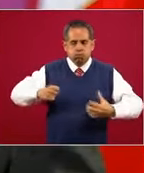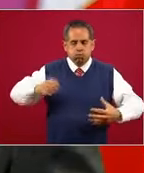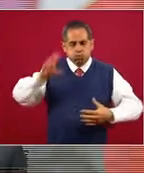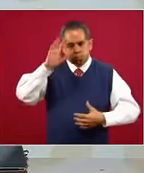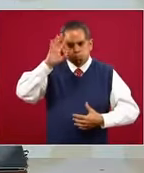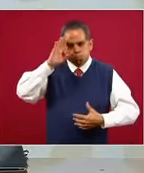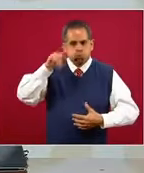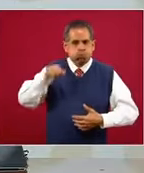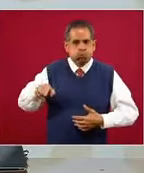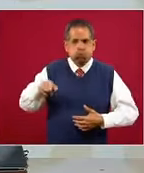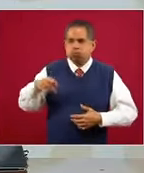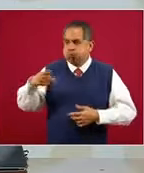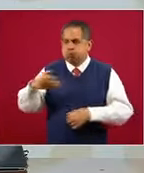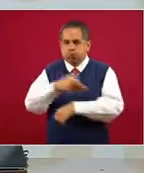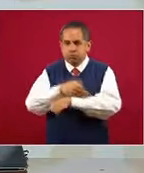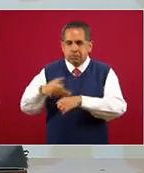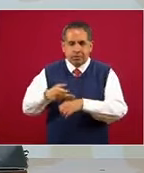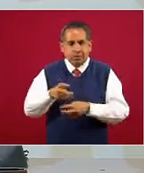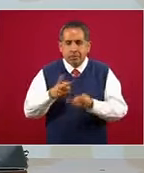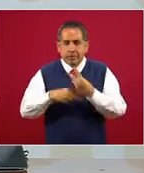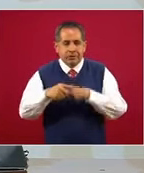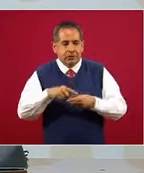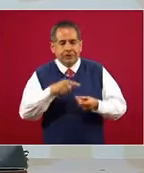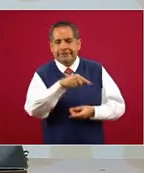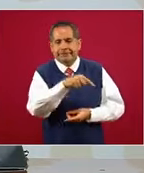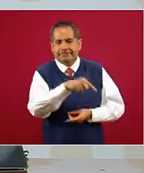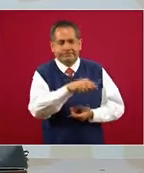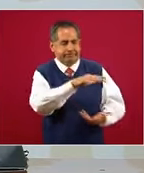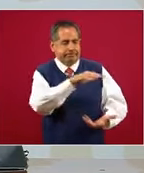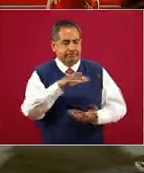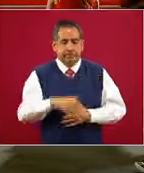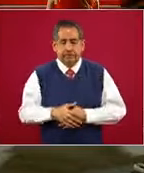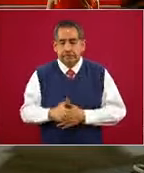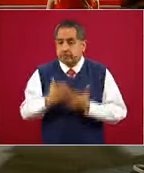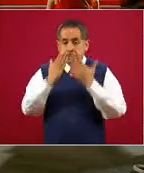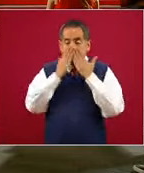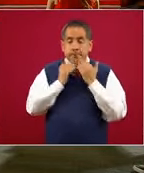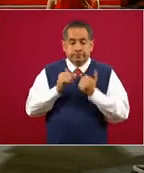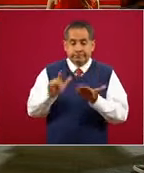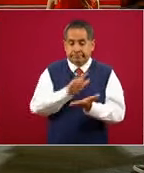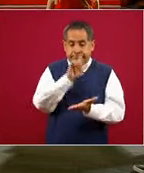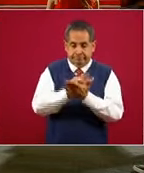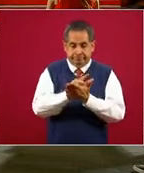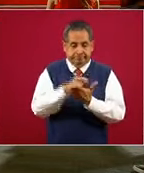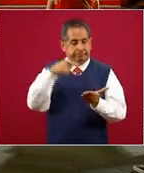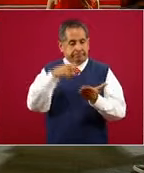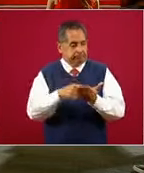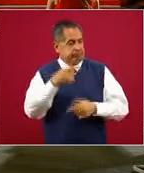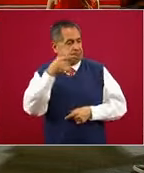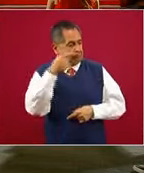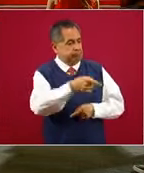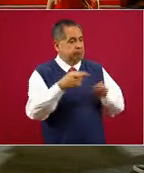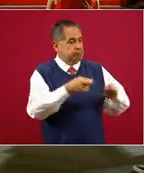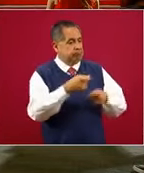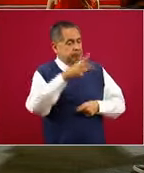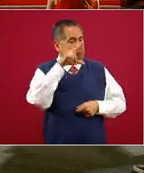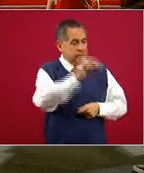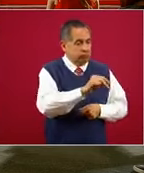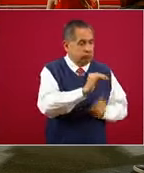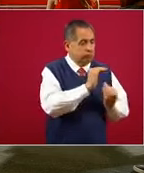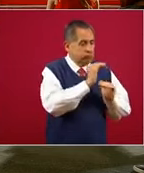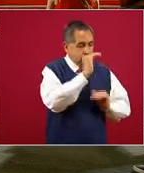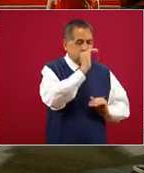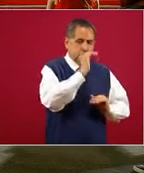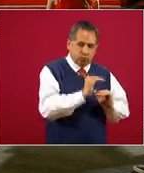teniendo la persona, su familia, es producto de esto. No existe un elemento legal directo para regular las